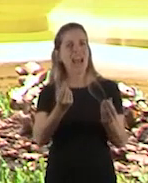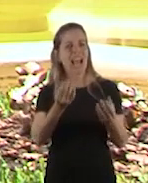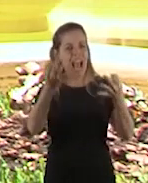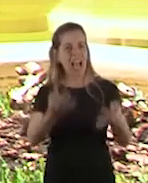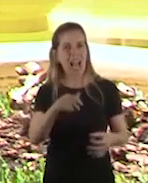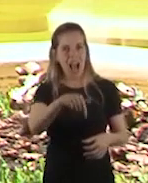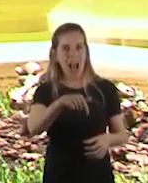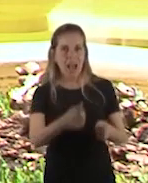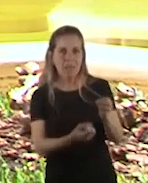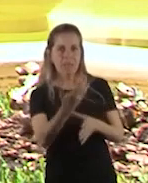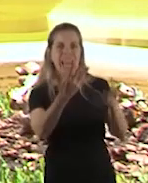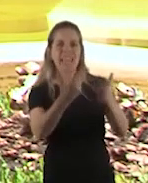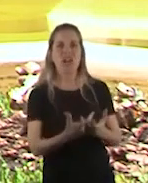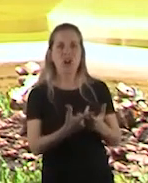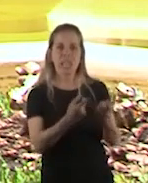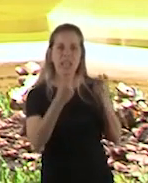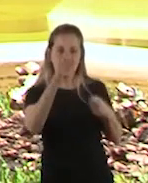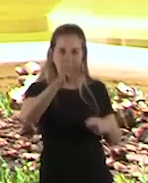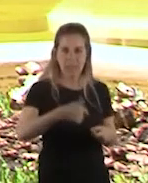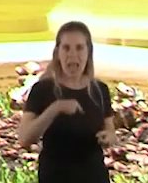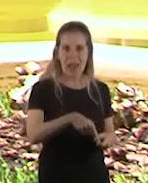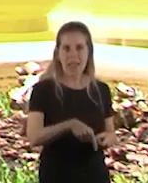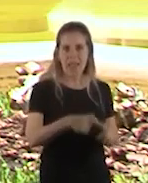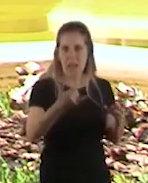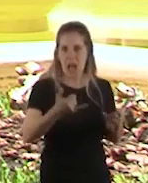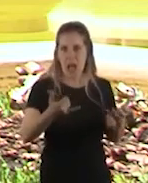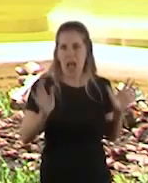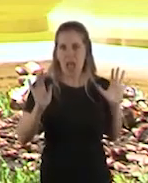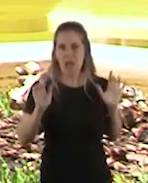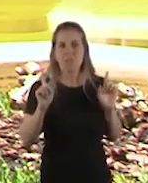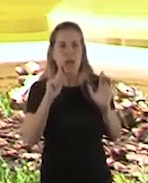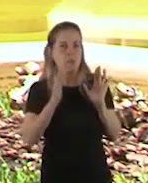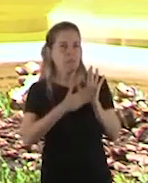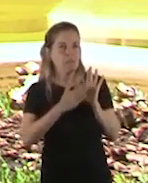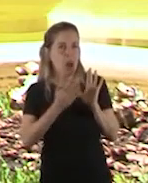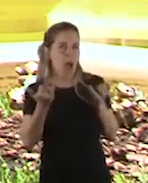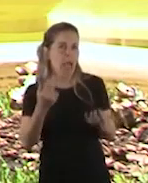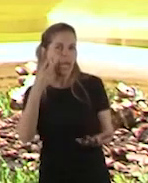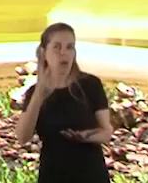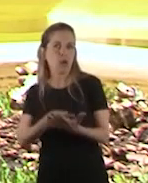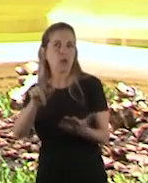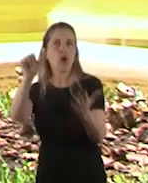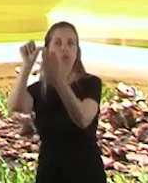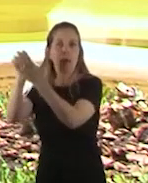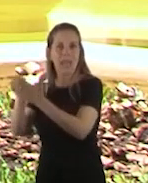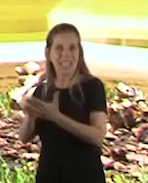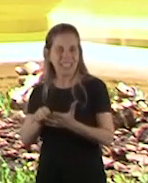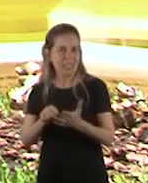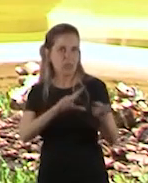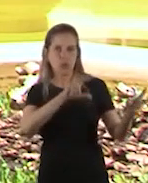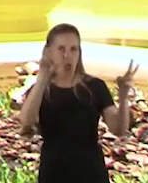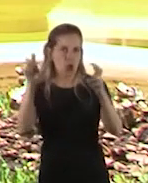la tecnología que necesitamos. Así lo prueban los múltiples reconocimientos internacionales en todas las